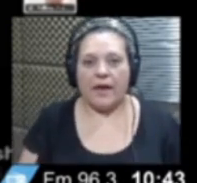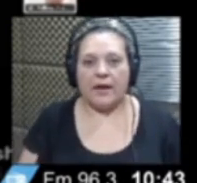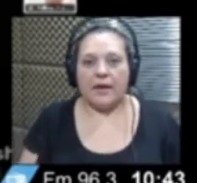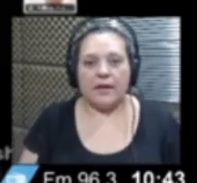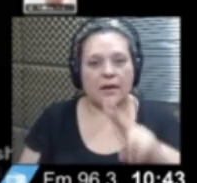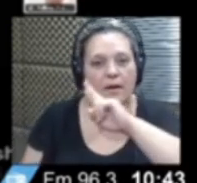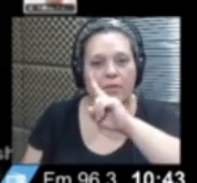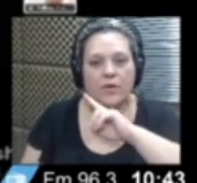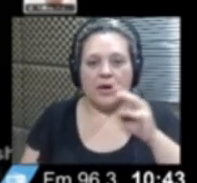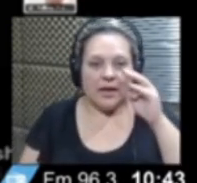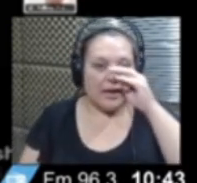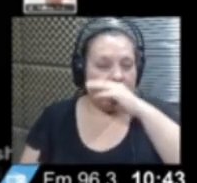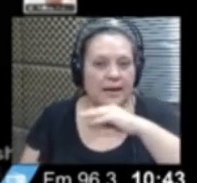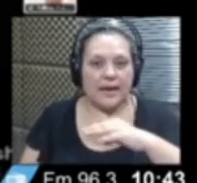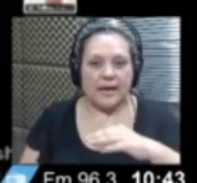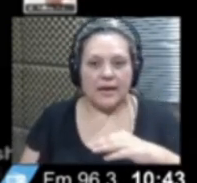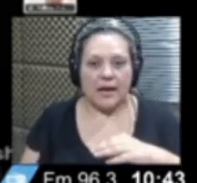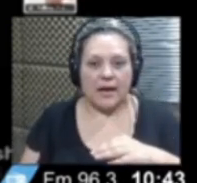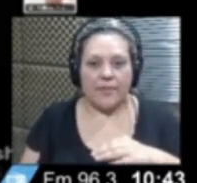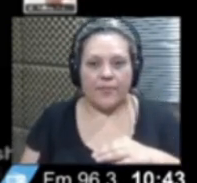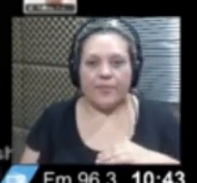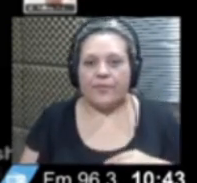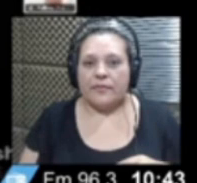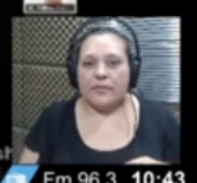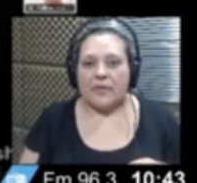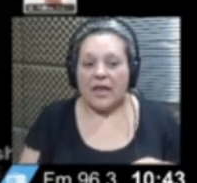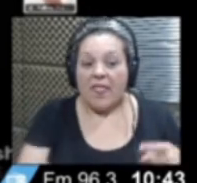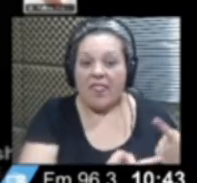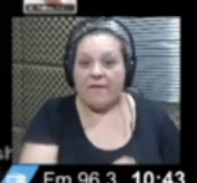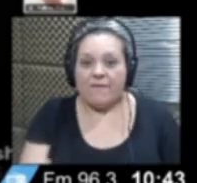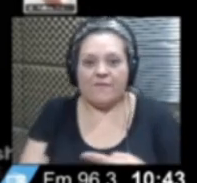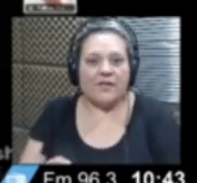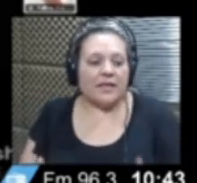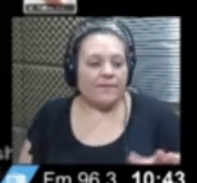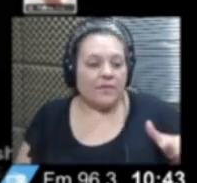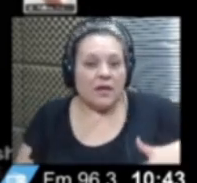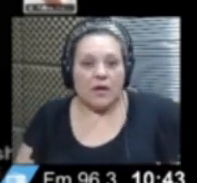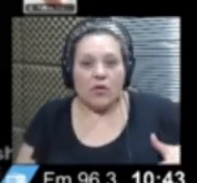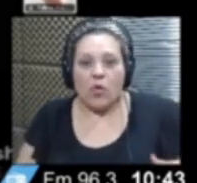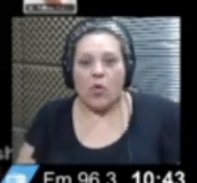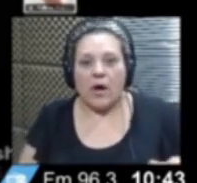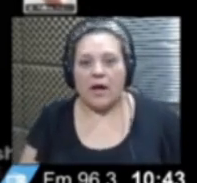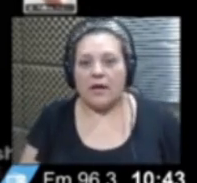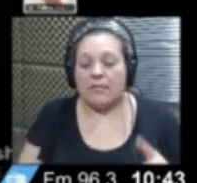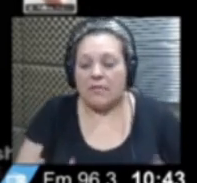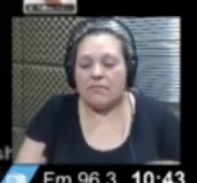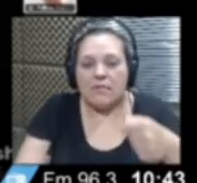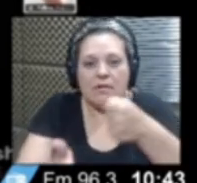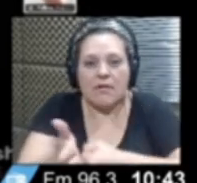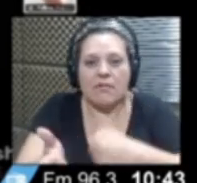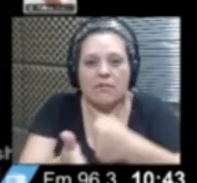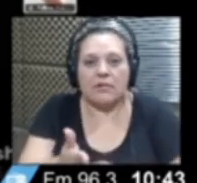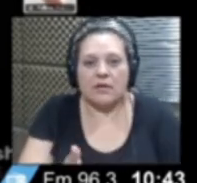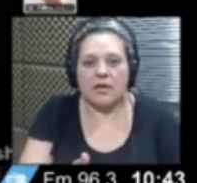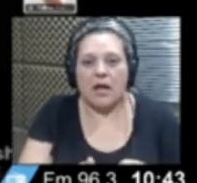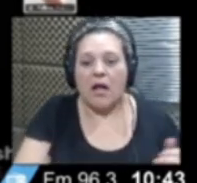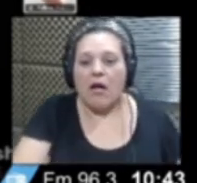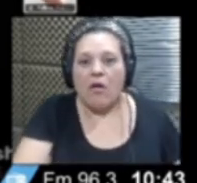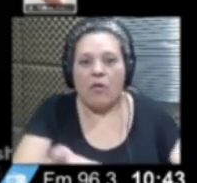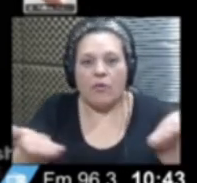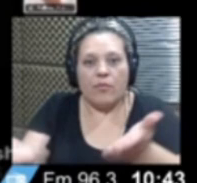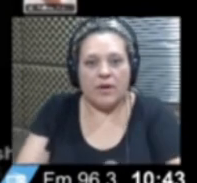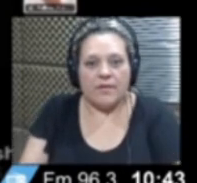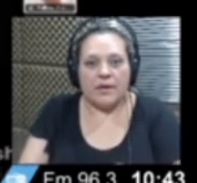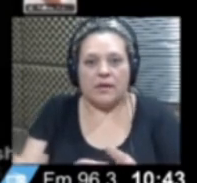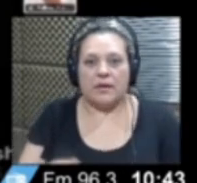y reivindicar su lucha. La, las luchas de hoy, hay que tener en claro que las luchas de hoy, feministas